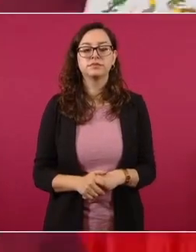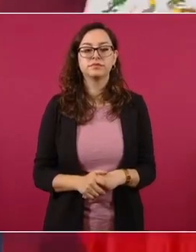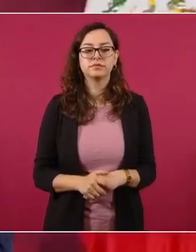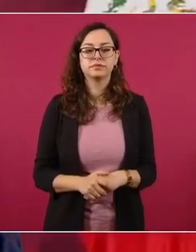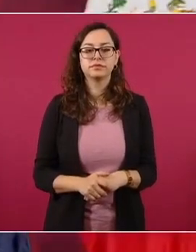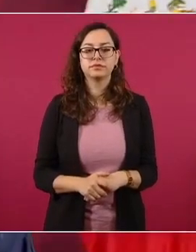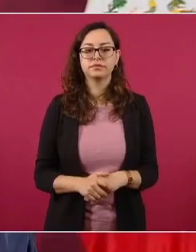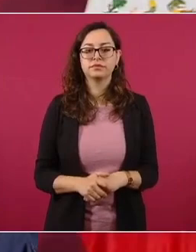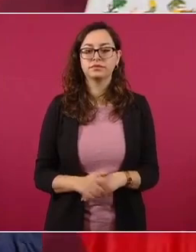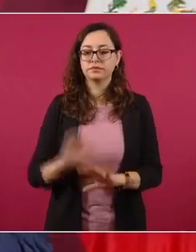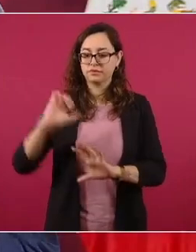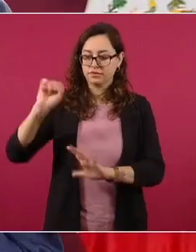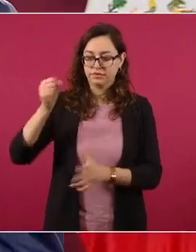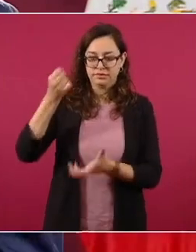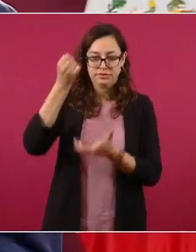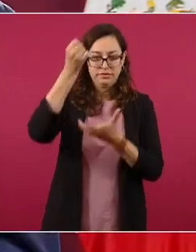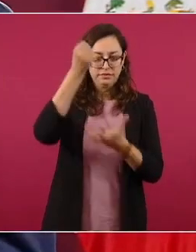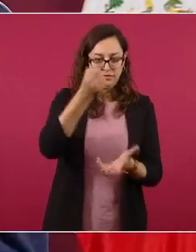no solo es